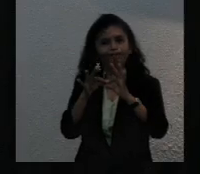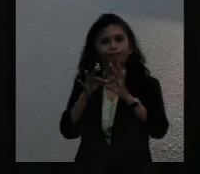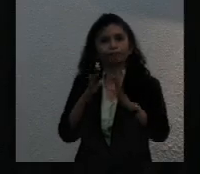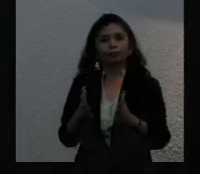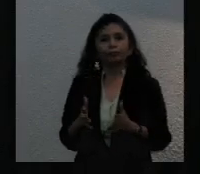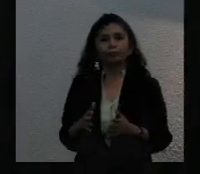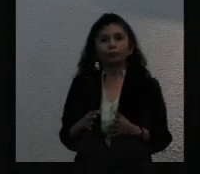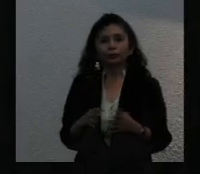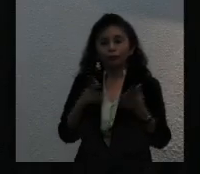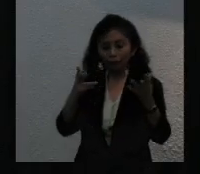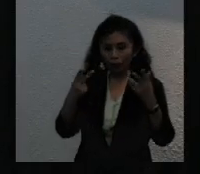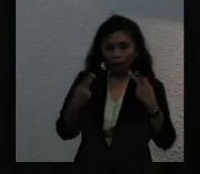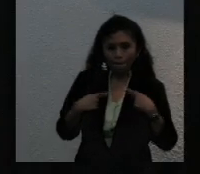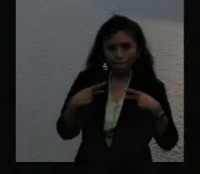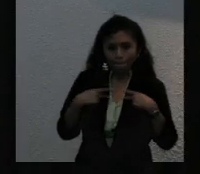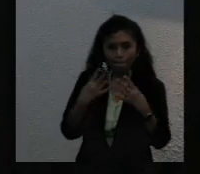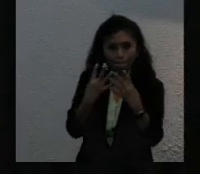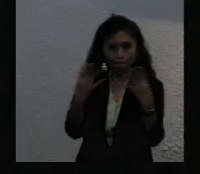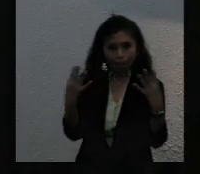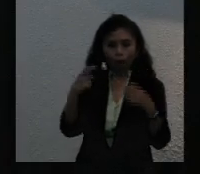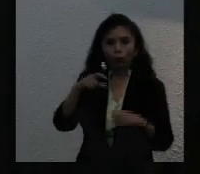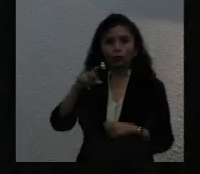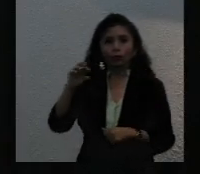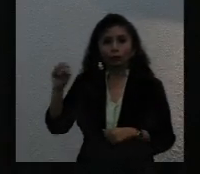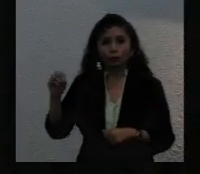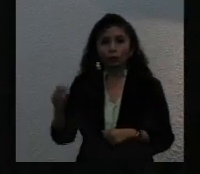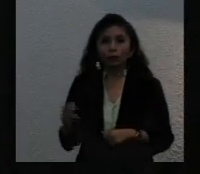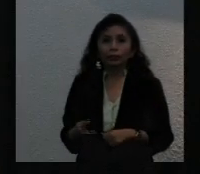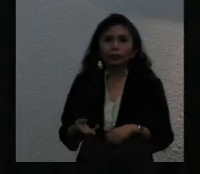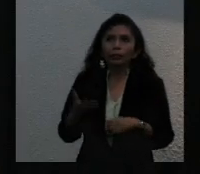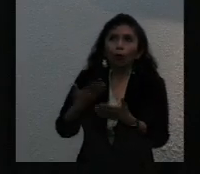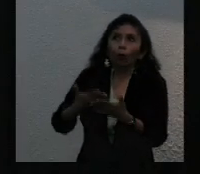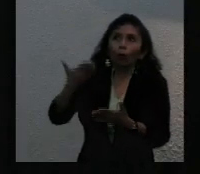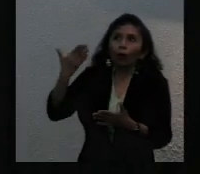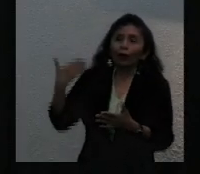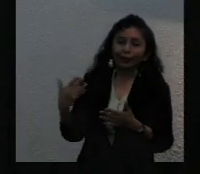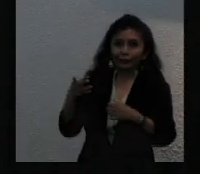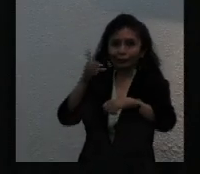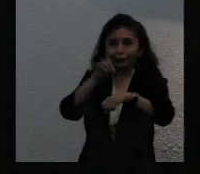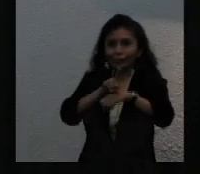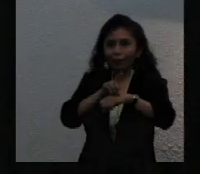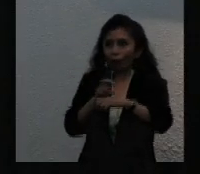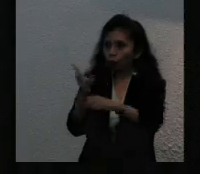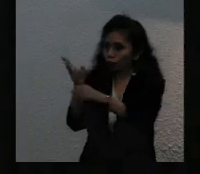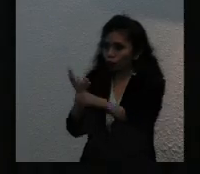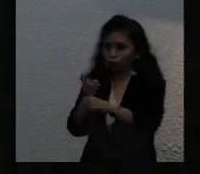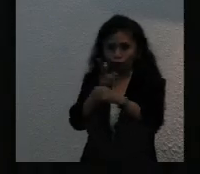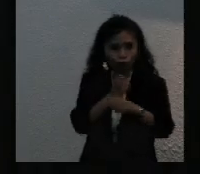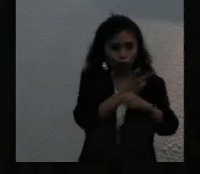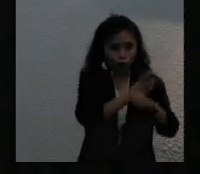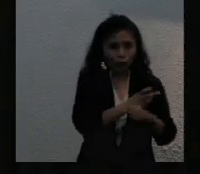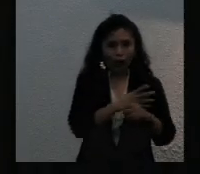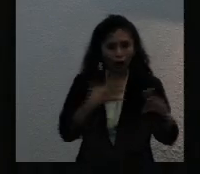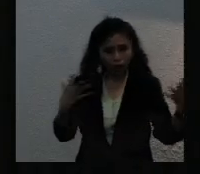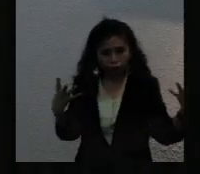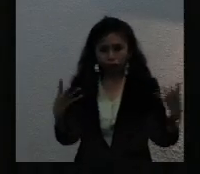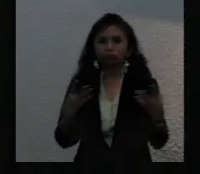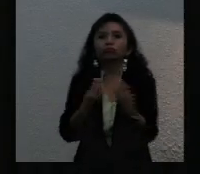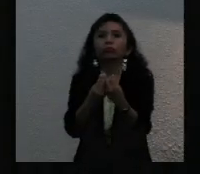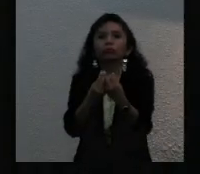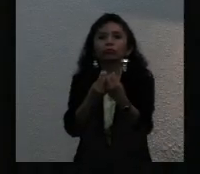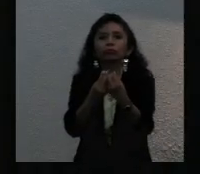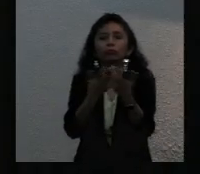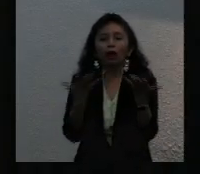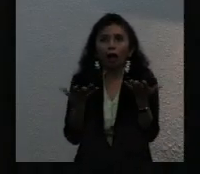las y los ciudadanos. Desde ese histórico día fuimos convocadas y convocados a sumarnos a